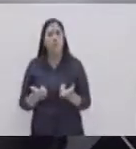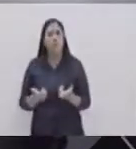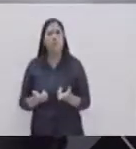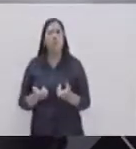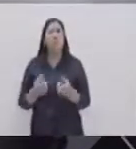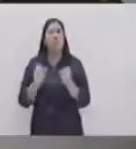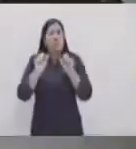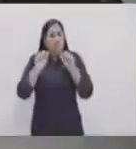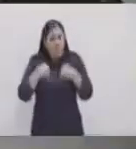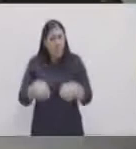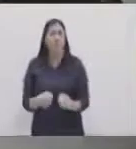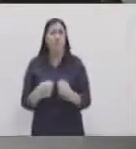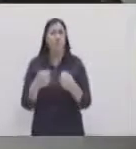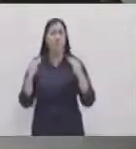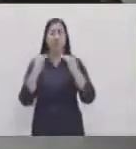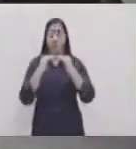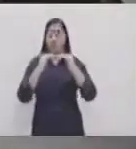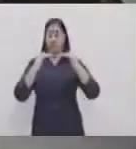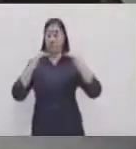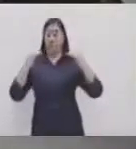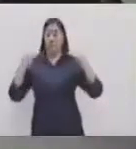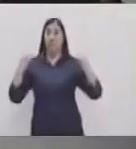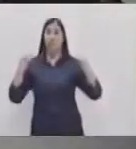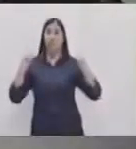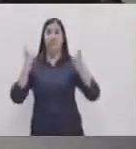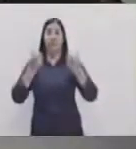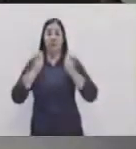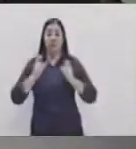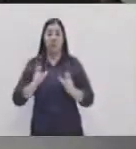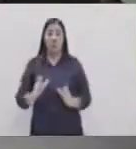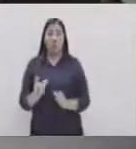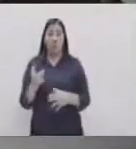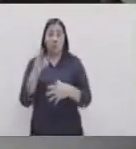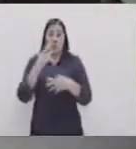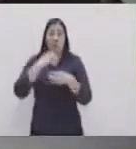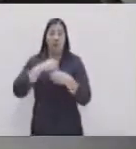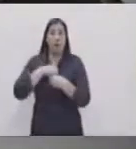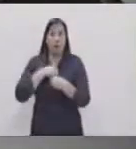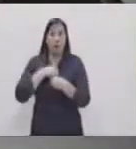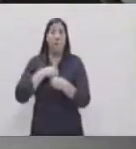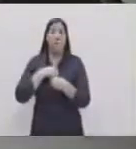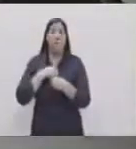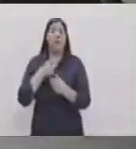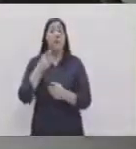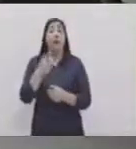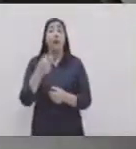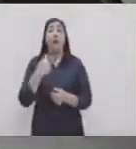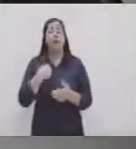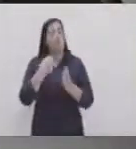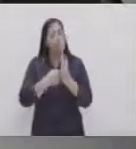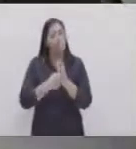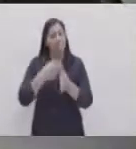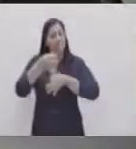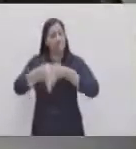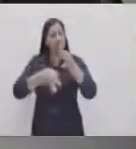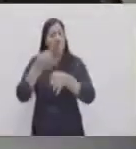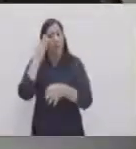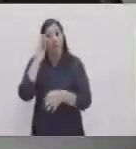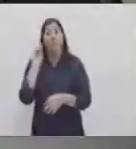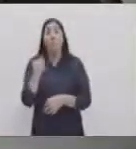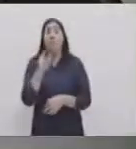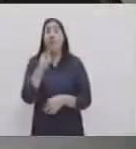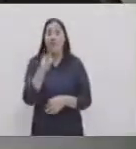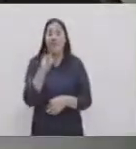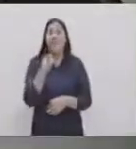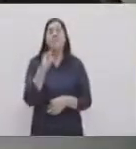se logra estabilizar en el cuerpo y luego todo se repercute, y lo voy a estar insistiendo mucho, porque